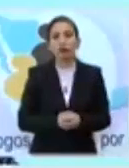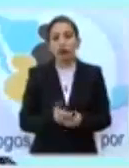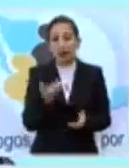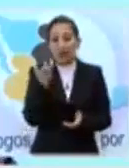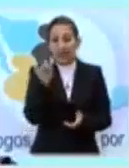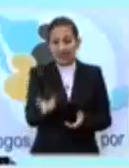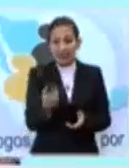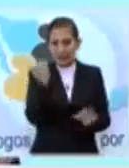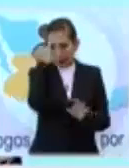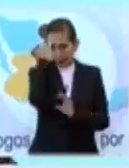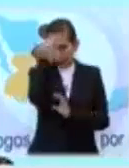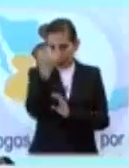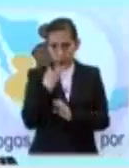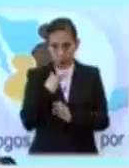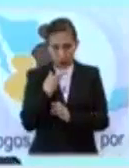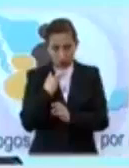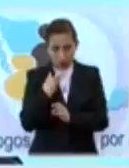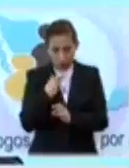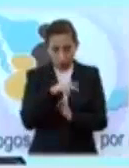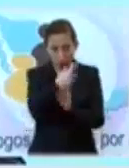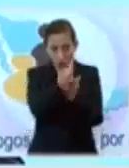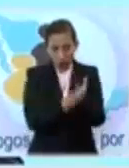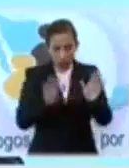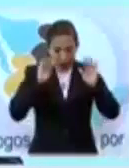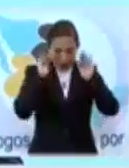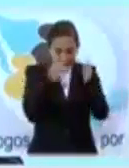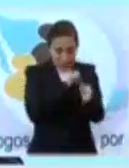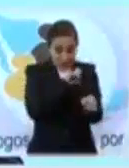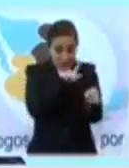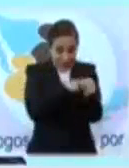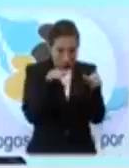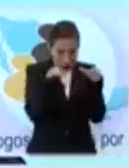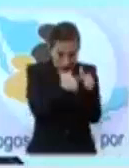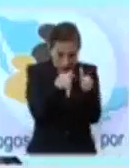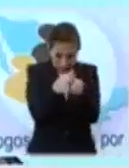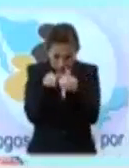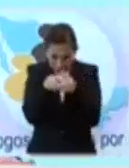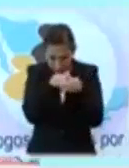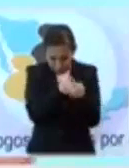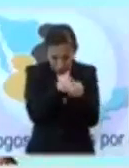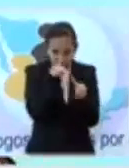Este tipo de enfoques nuevos de programas focalizados fue un enfoque